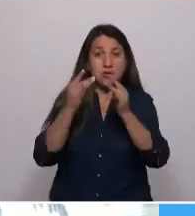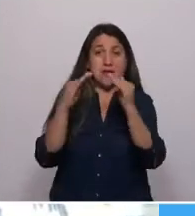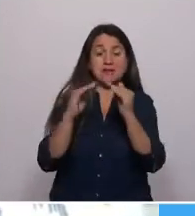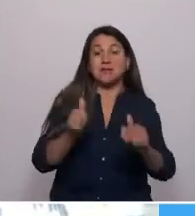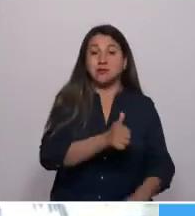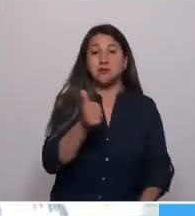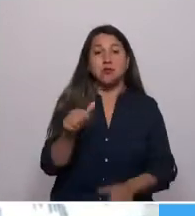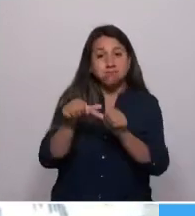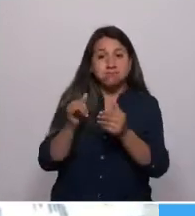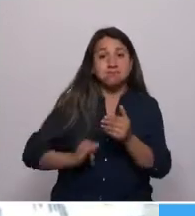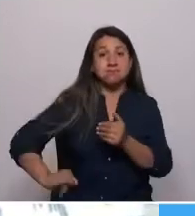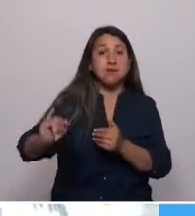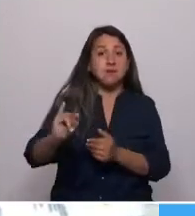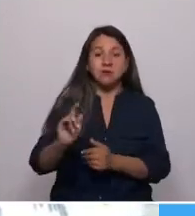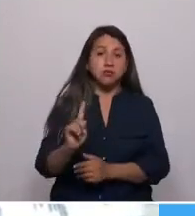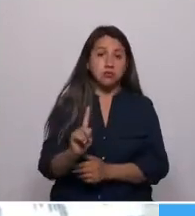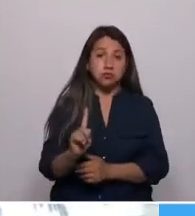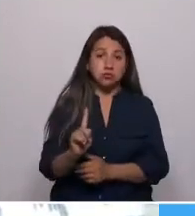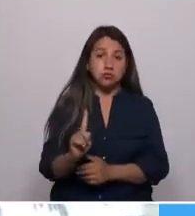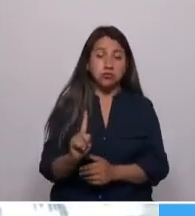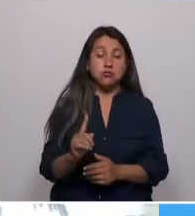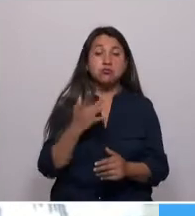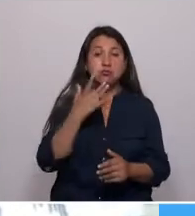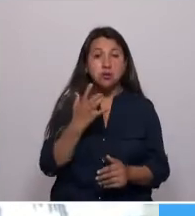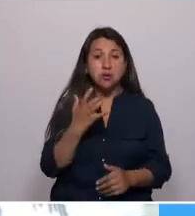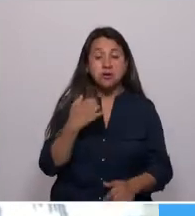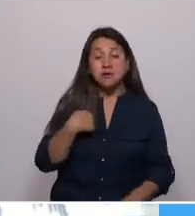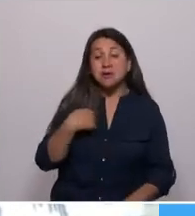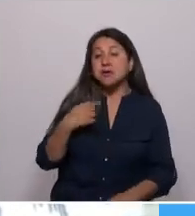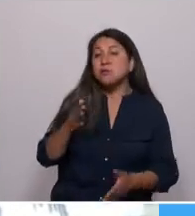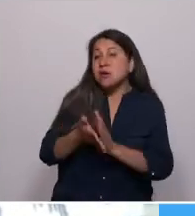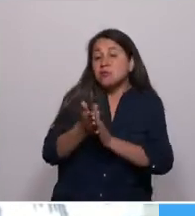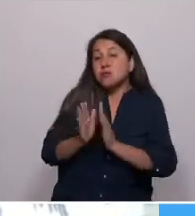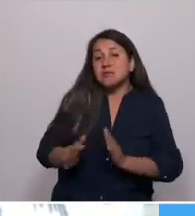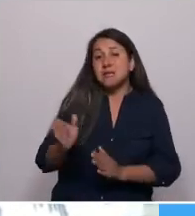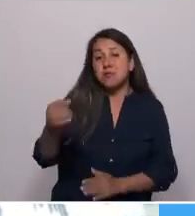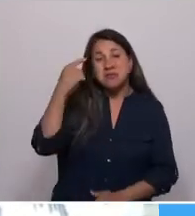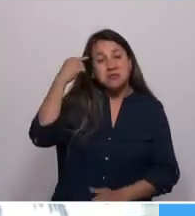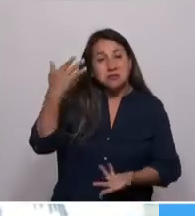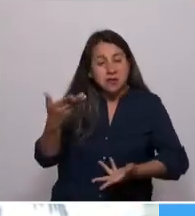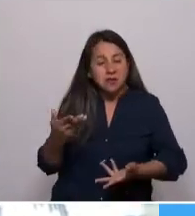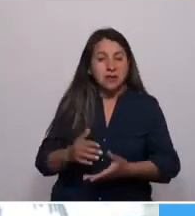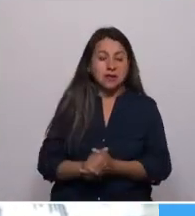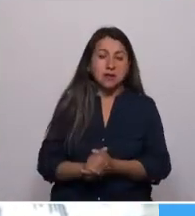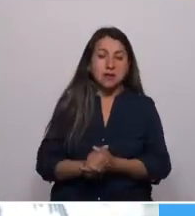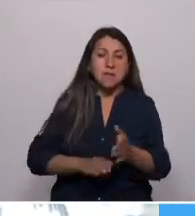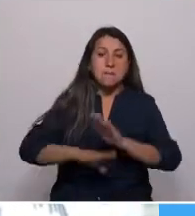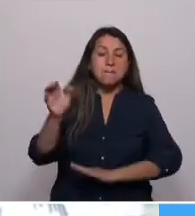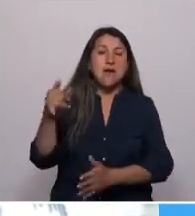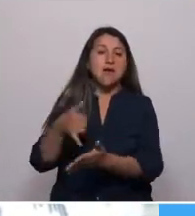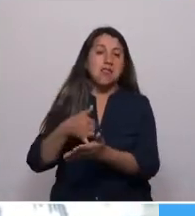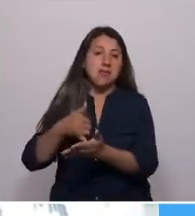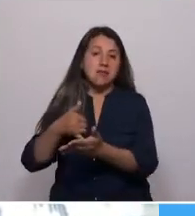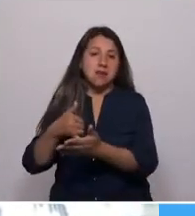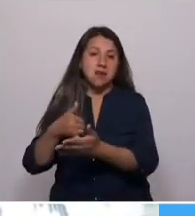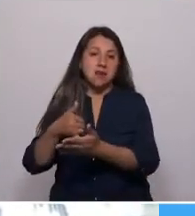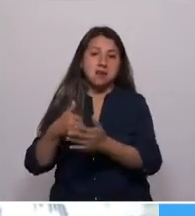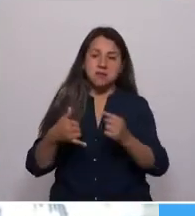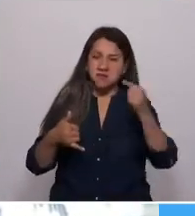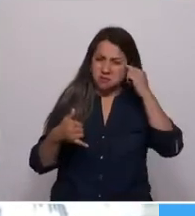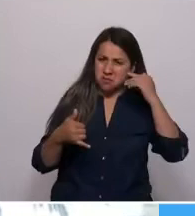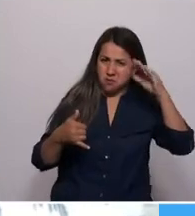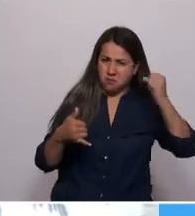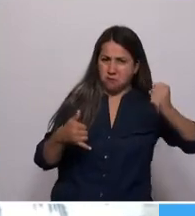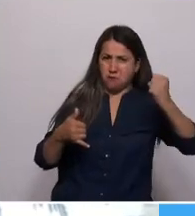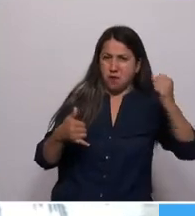perdure en el tiempo si seguimos actuando bajo la lógica que impone a los más débiles el pensamiento de los más